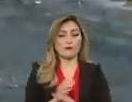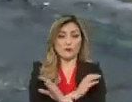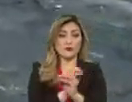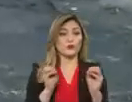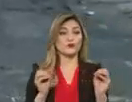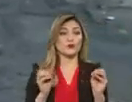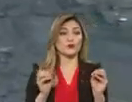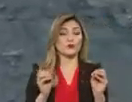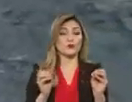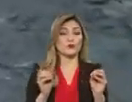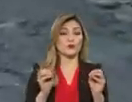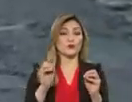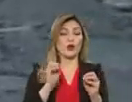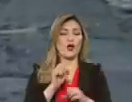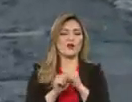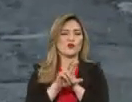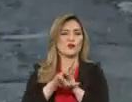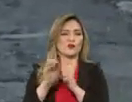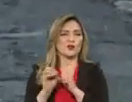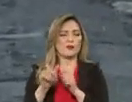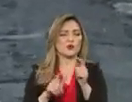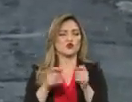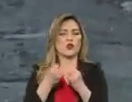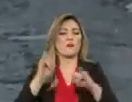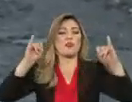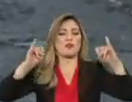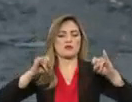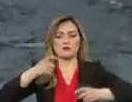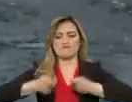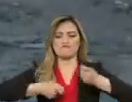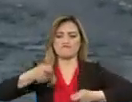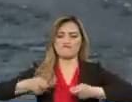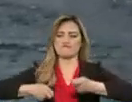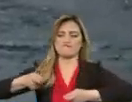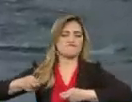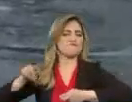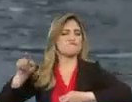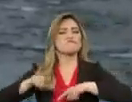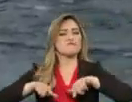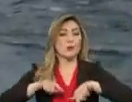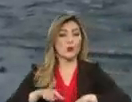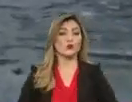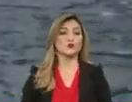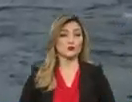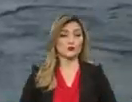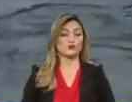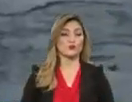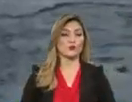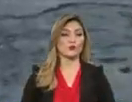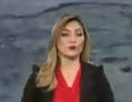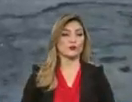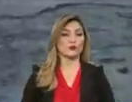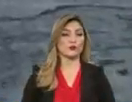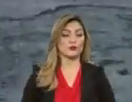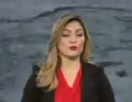fue durante más de 30 años el lugar donde comerciantes informales se apostaron sobre las aceras a vender sus